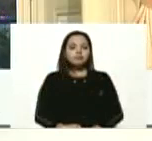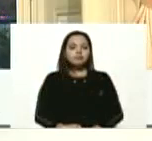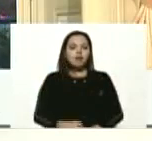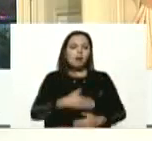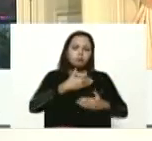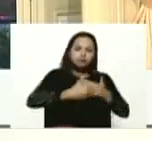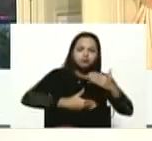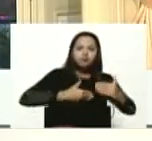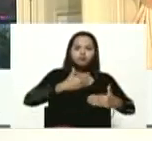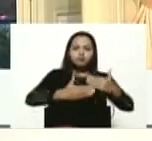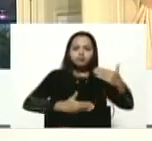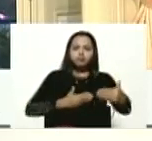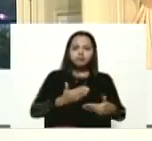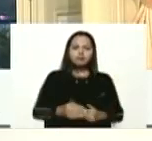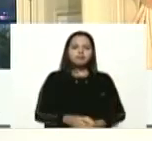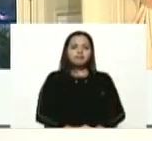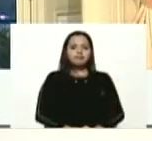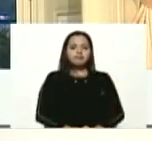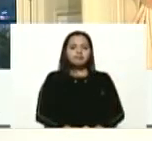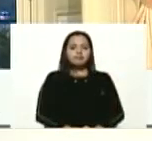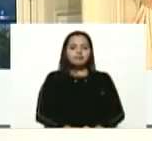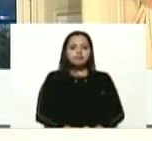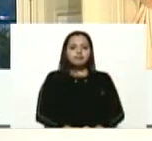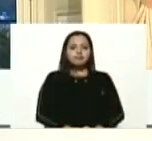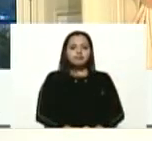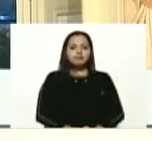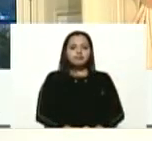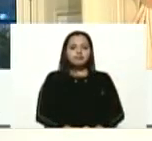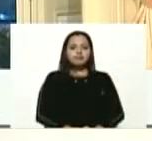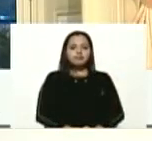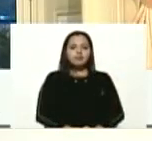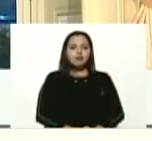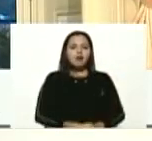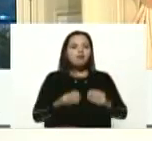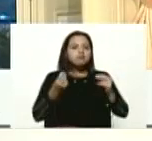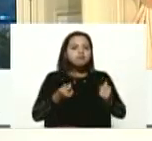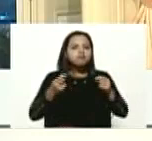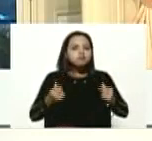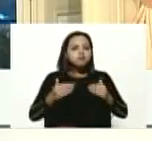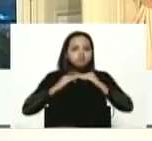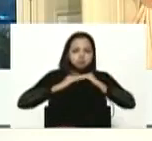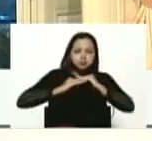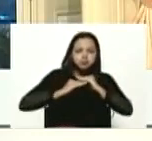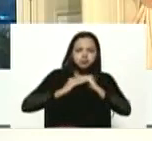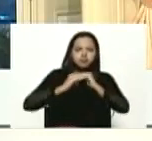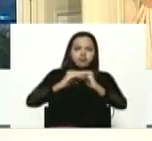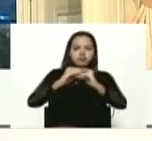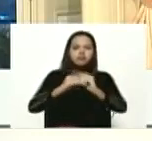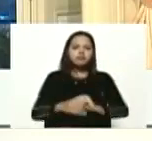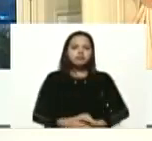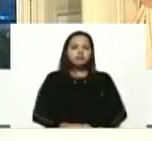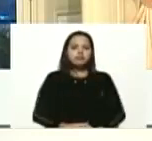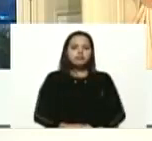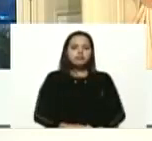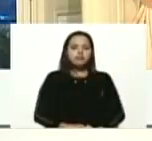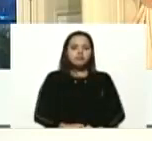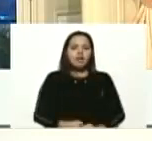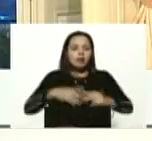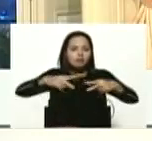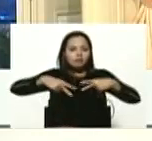acompasados, a ritmo estable en su